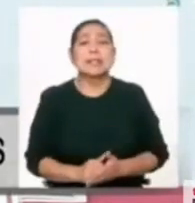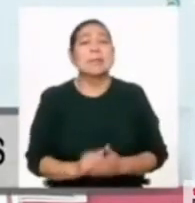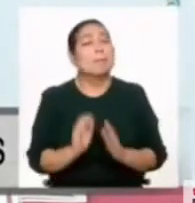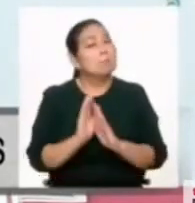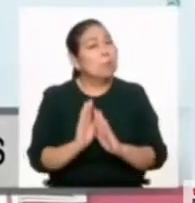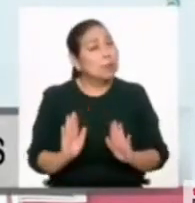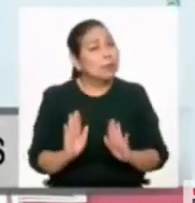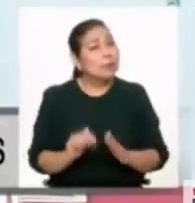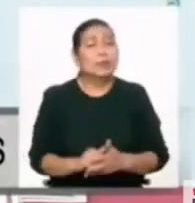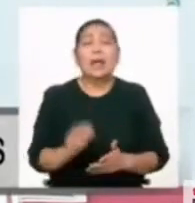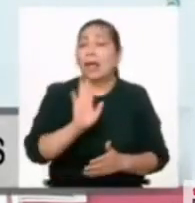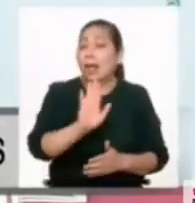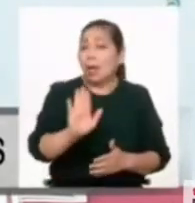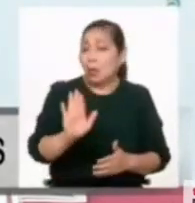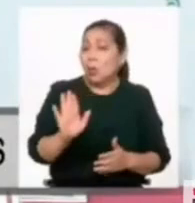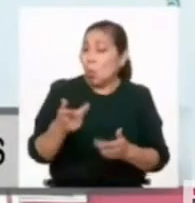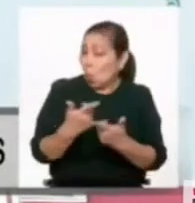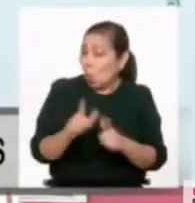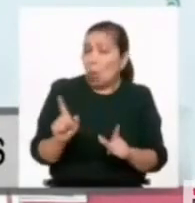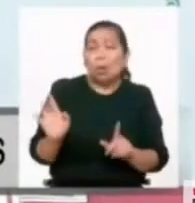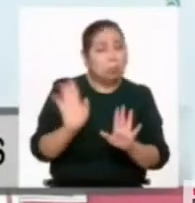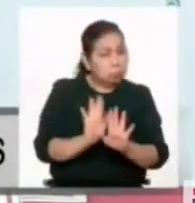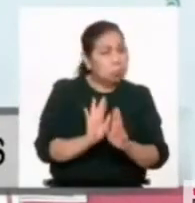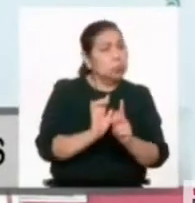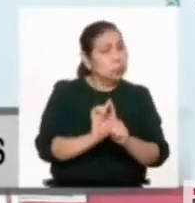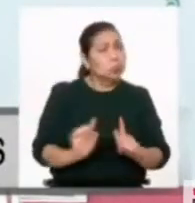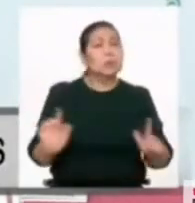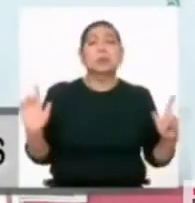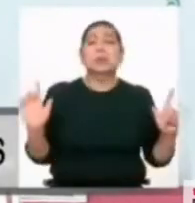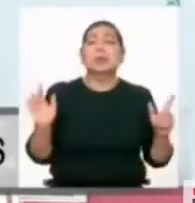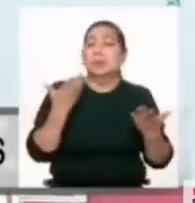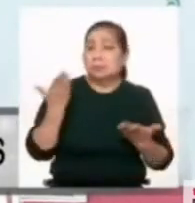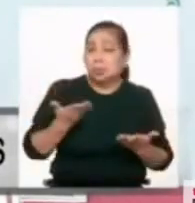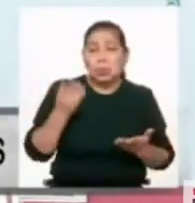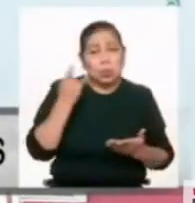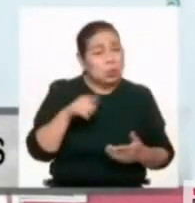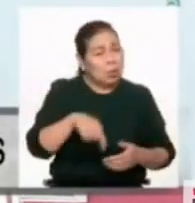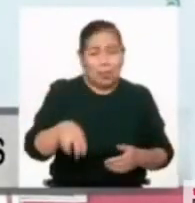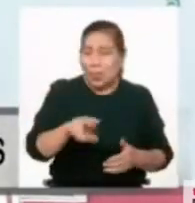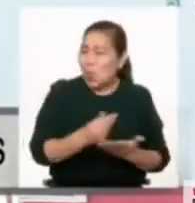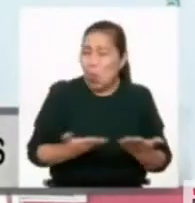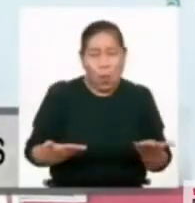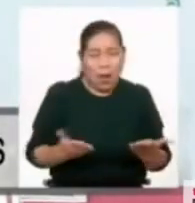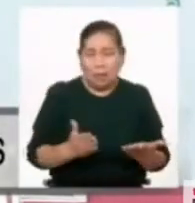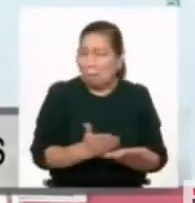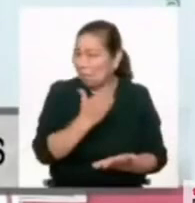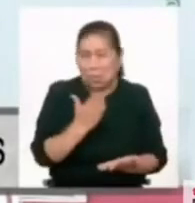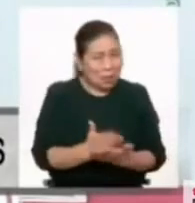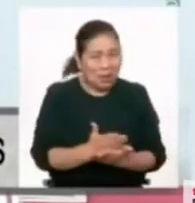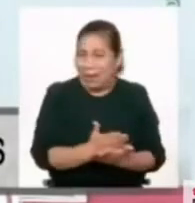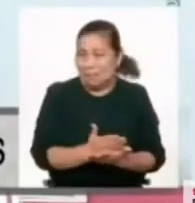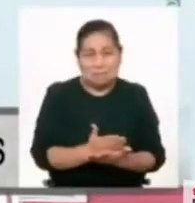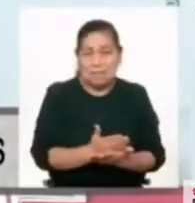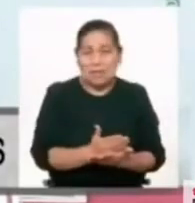paz social. O sea, ellos levantan su huelga, nosotros levantamos el estado de emergencia. No hay ningún problema. Y